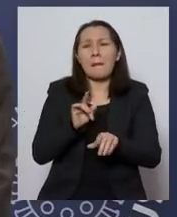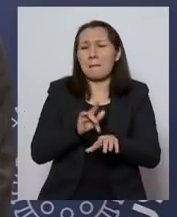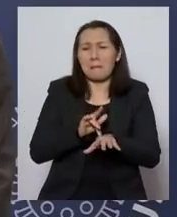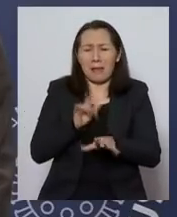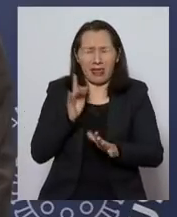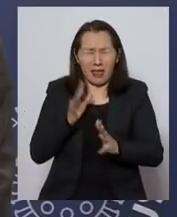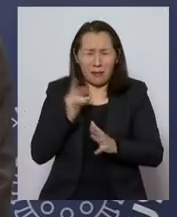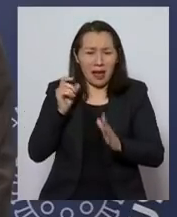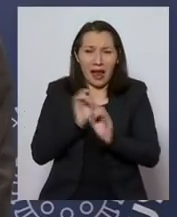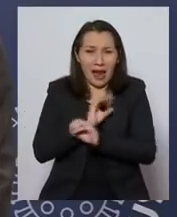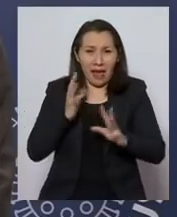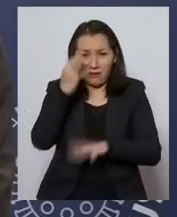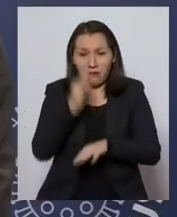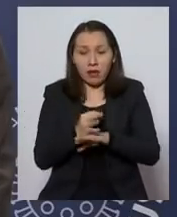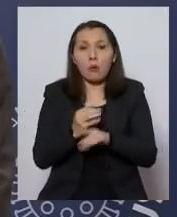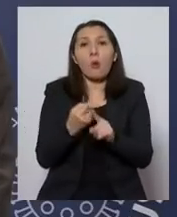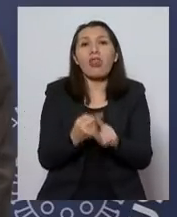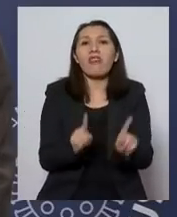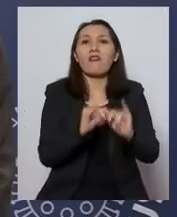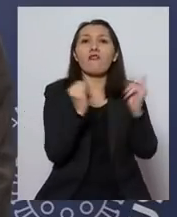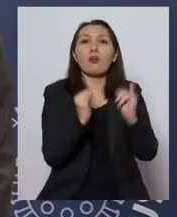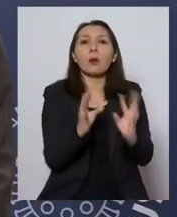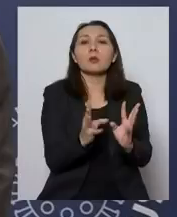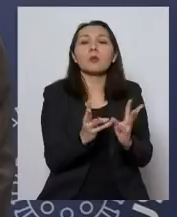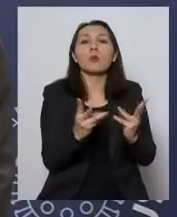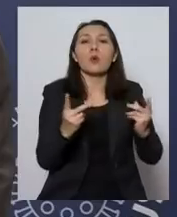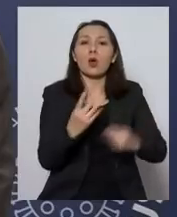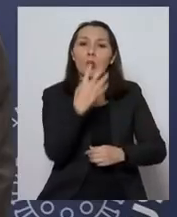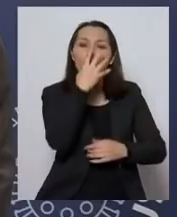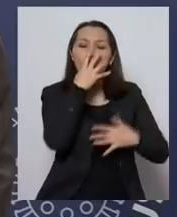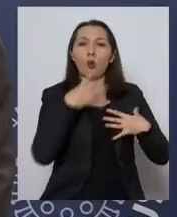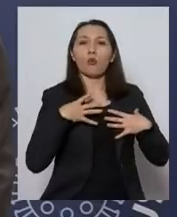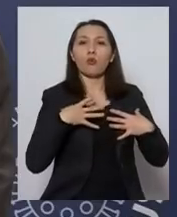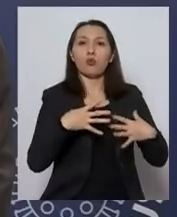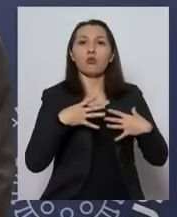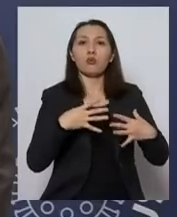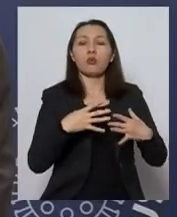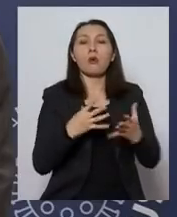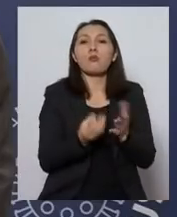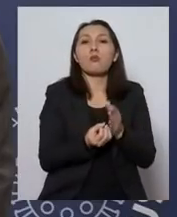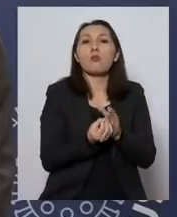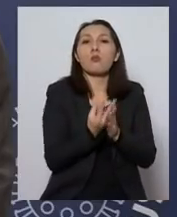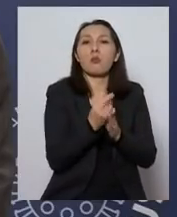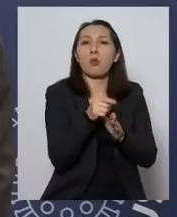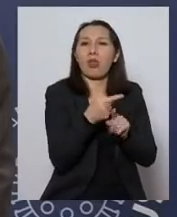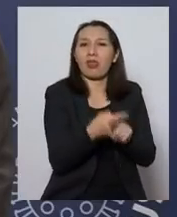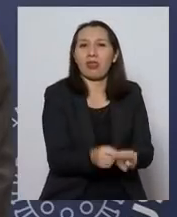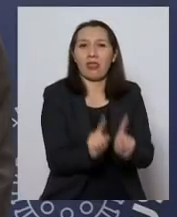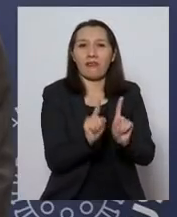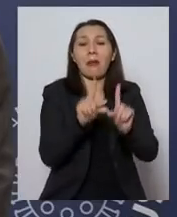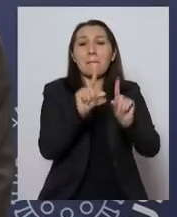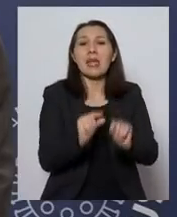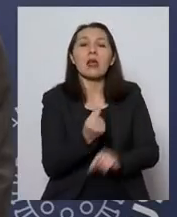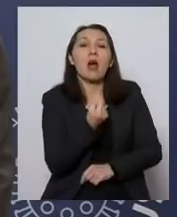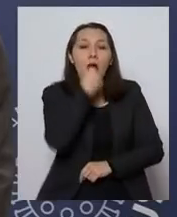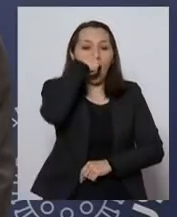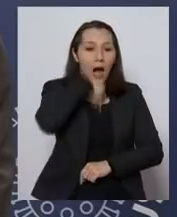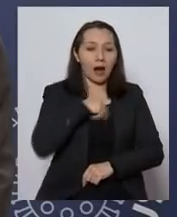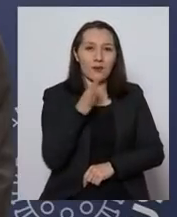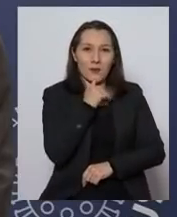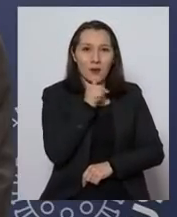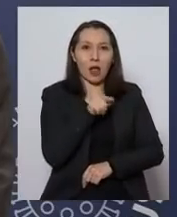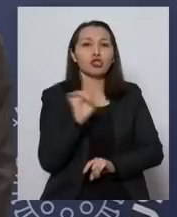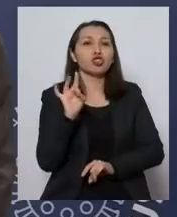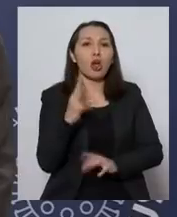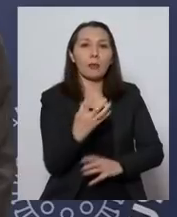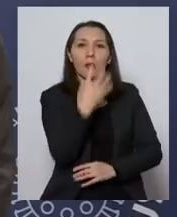extrema gravedad ventilarlos o usar un modelo de respiración menos invasivo y que